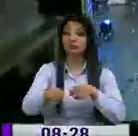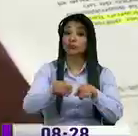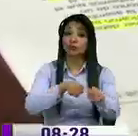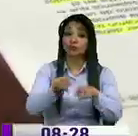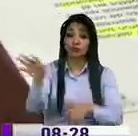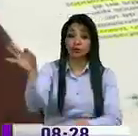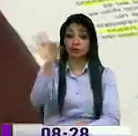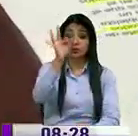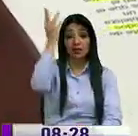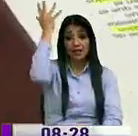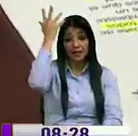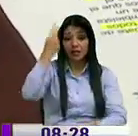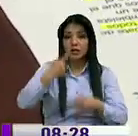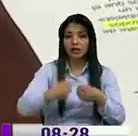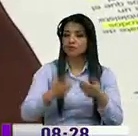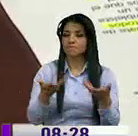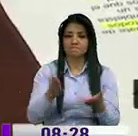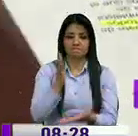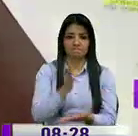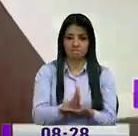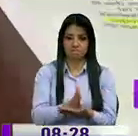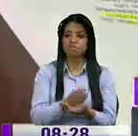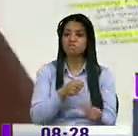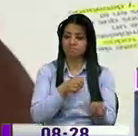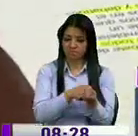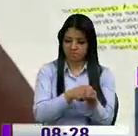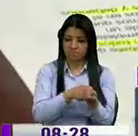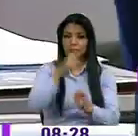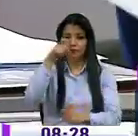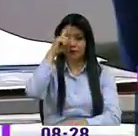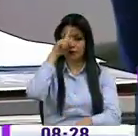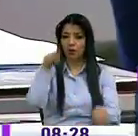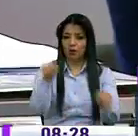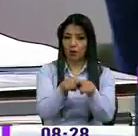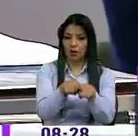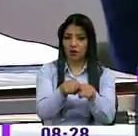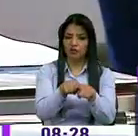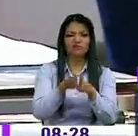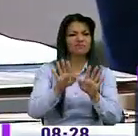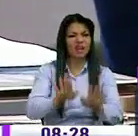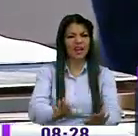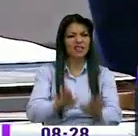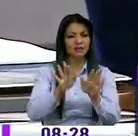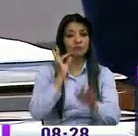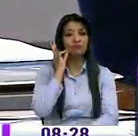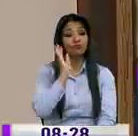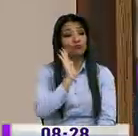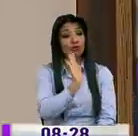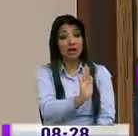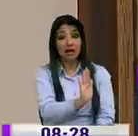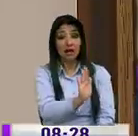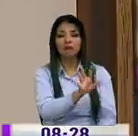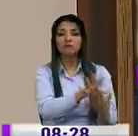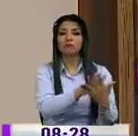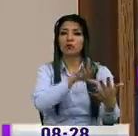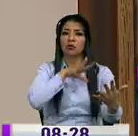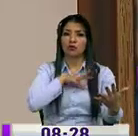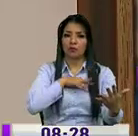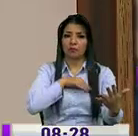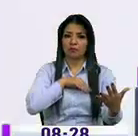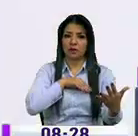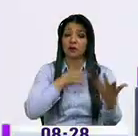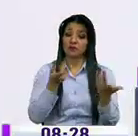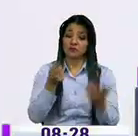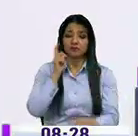reina. La entidad gubernamental coincide en que estos espacios replican estereotipos sociales, como la cosificación sexual de la